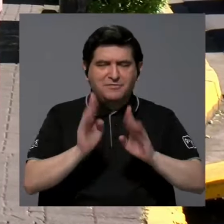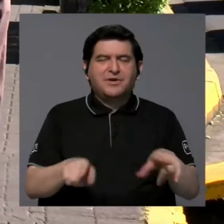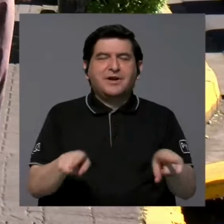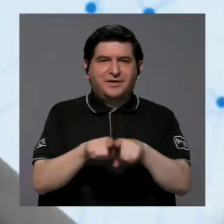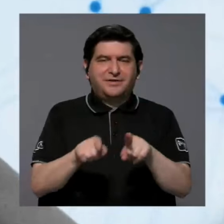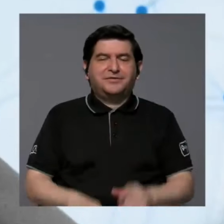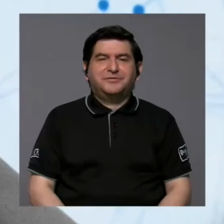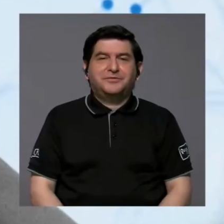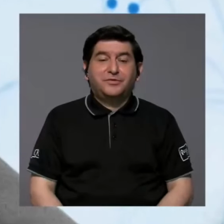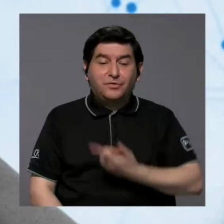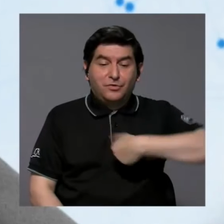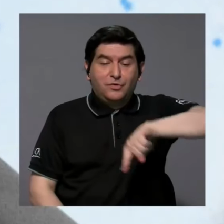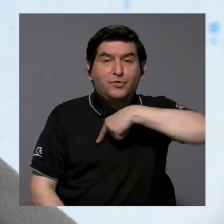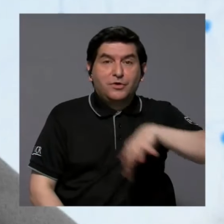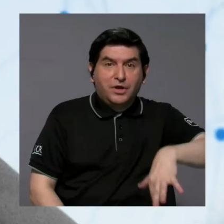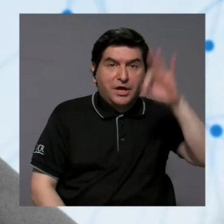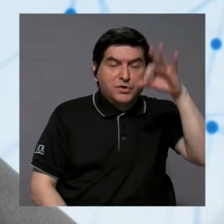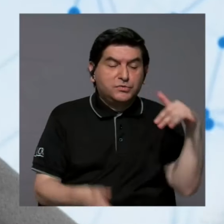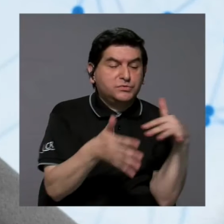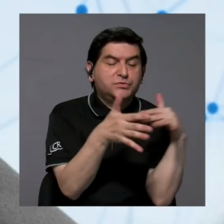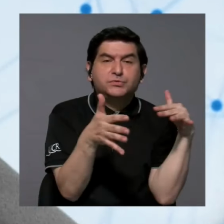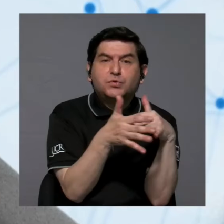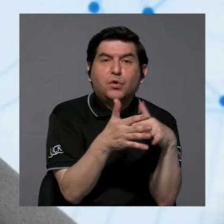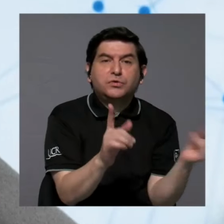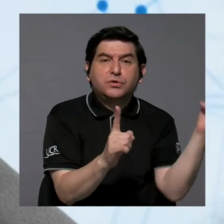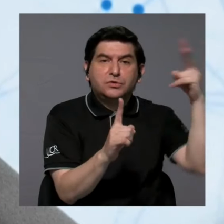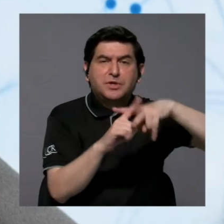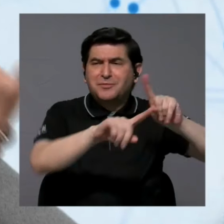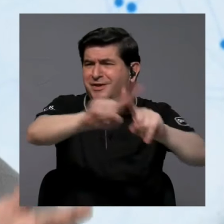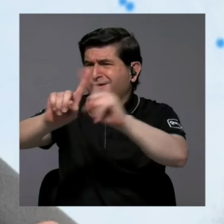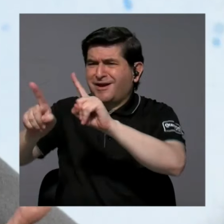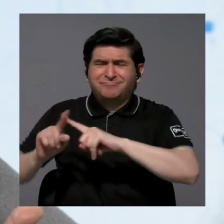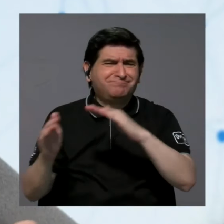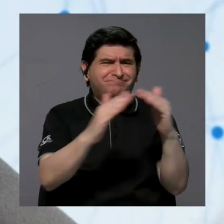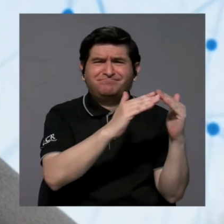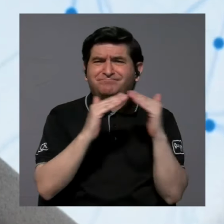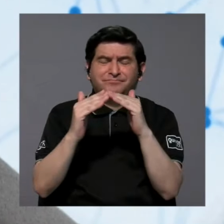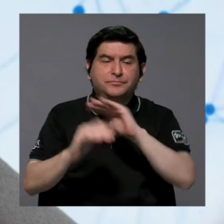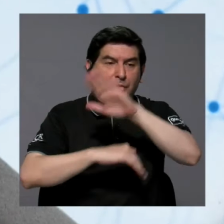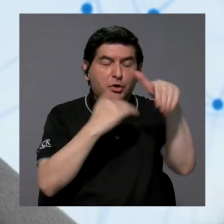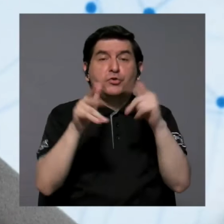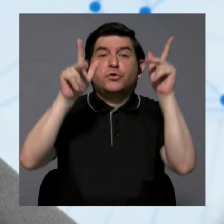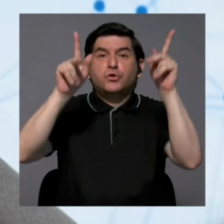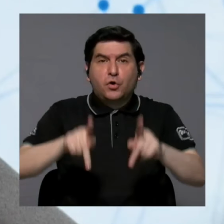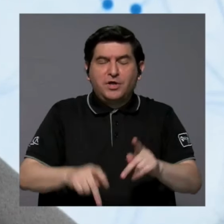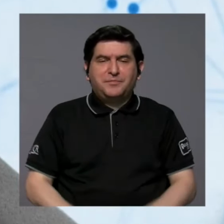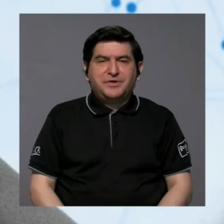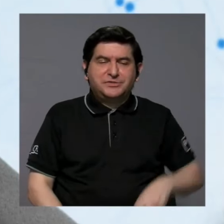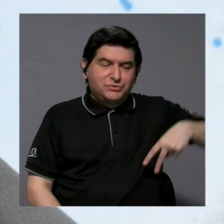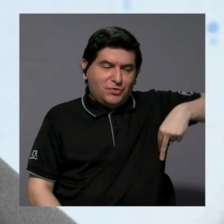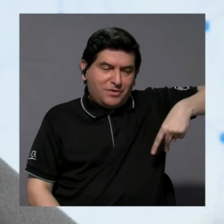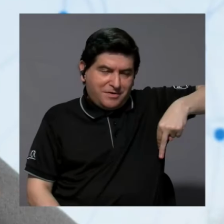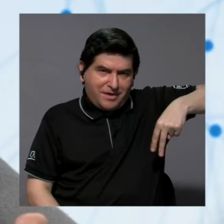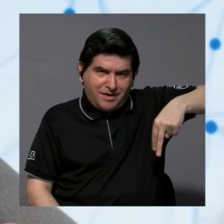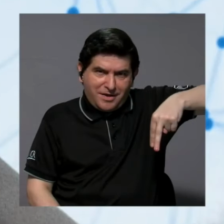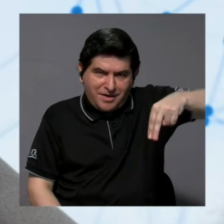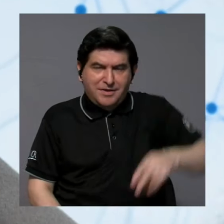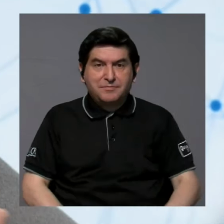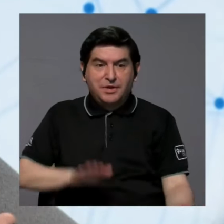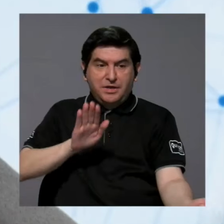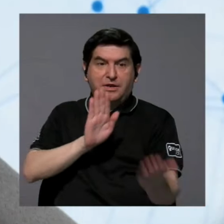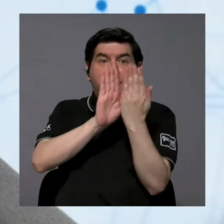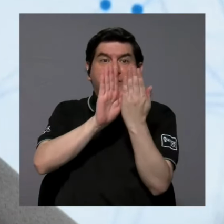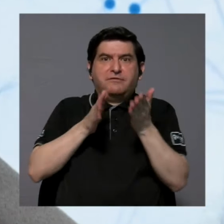porque realmente lo que encontramos en el estudio aplica a muchísimas poblaciones. En realidad toda persona peatona que